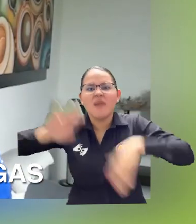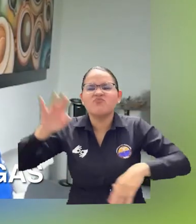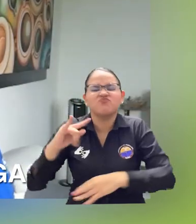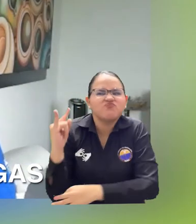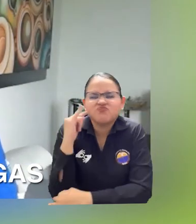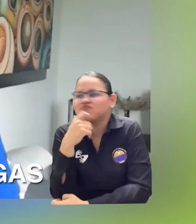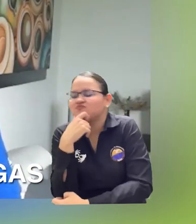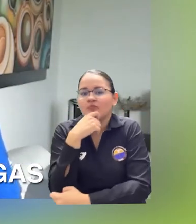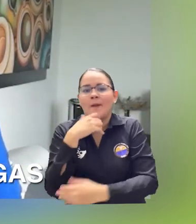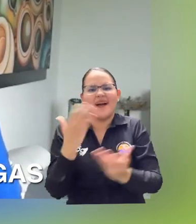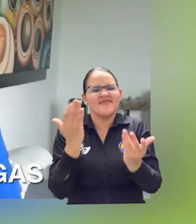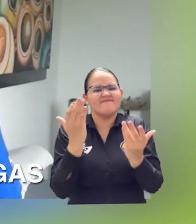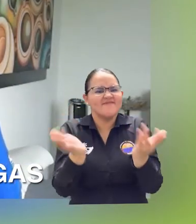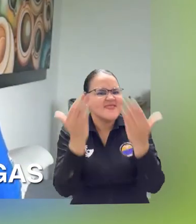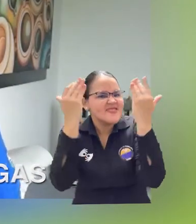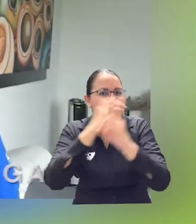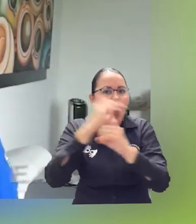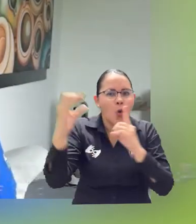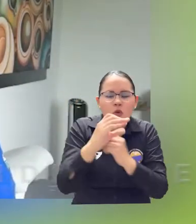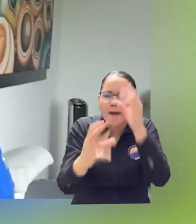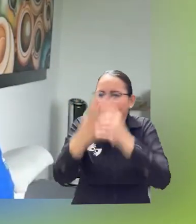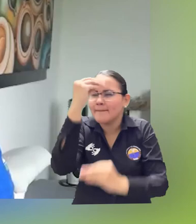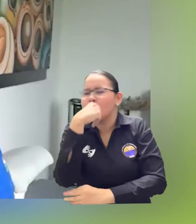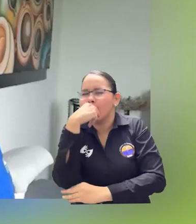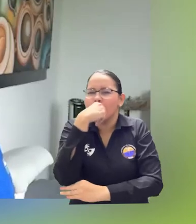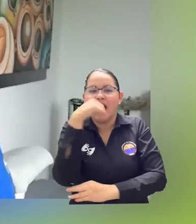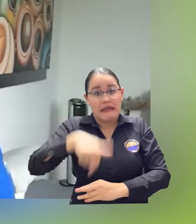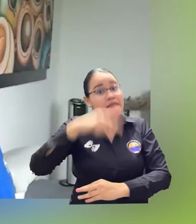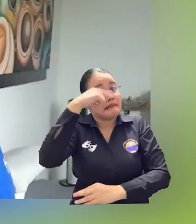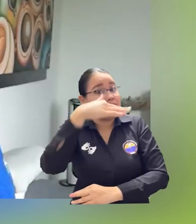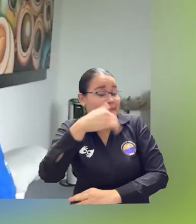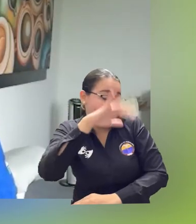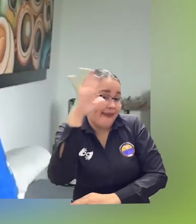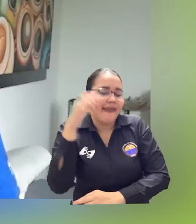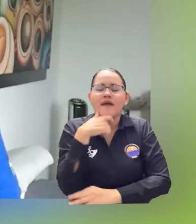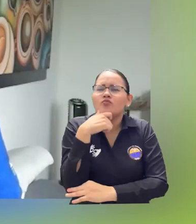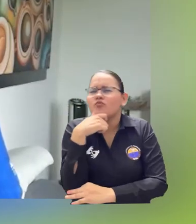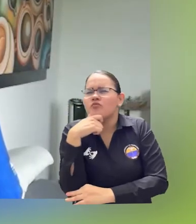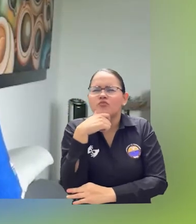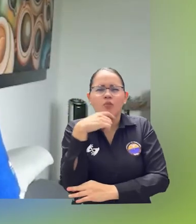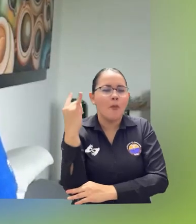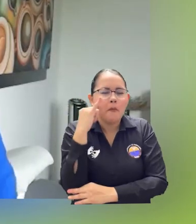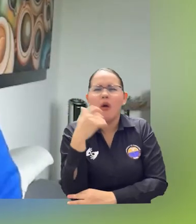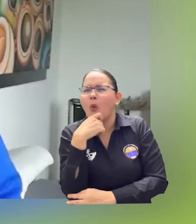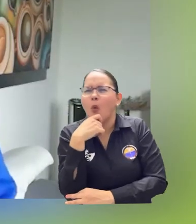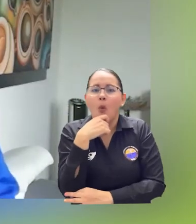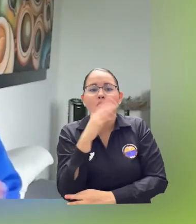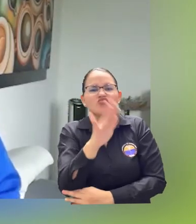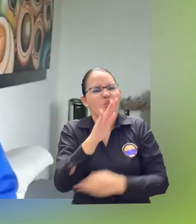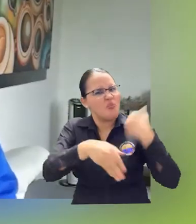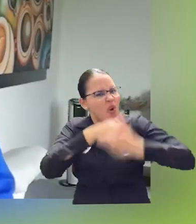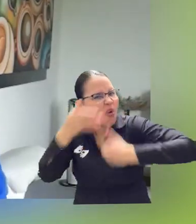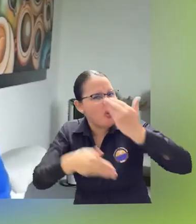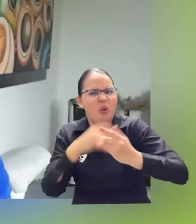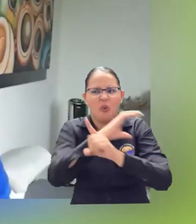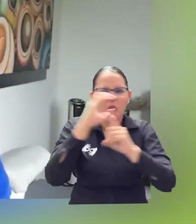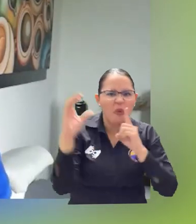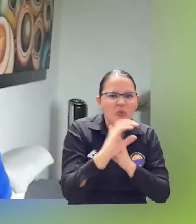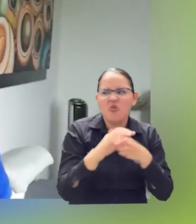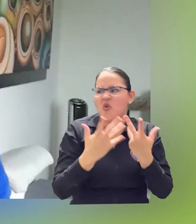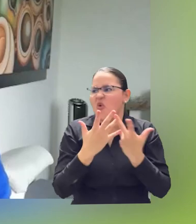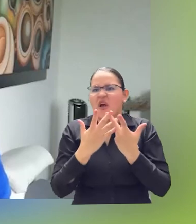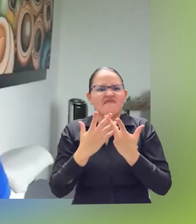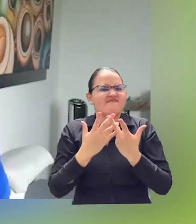en la ciudad de Santa Marta, apoyando innumerables procesos culturales, todo un movimiento que se